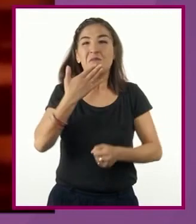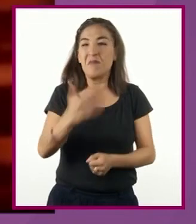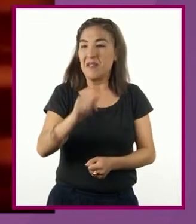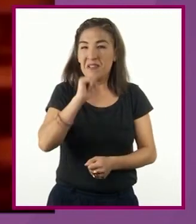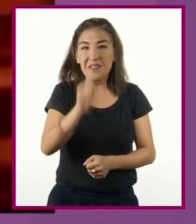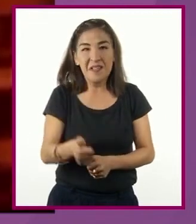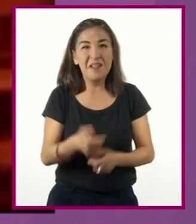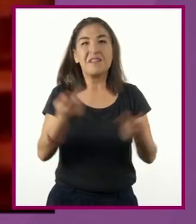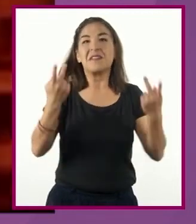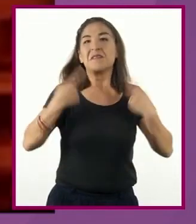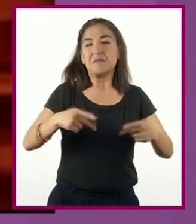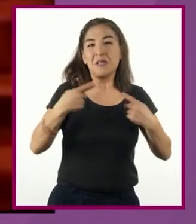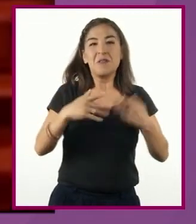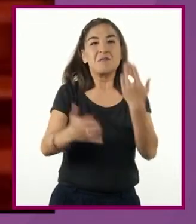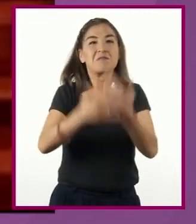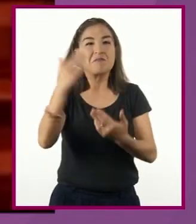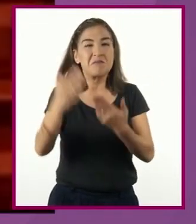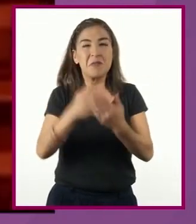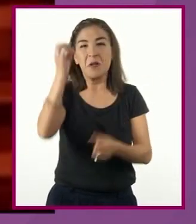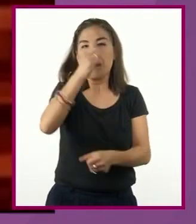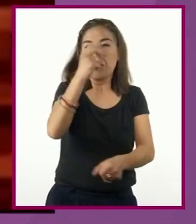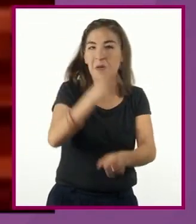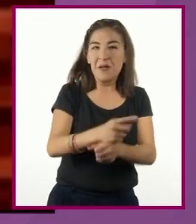tiene pocas oportunidades de tener